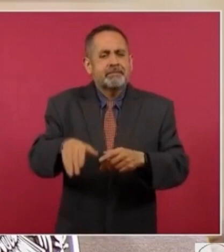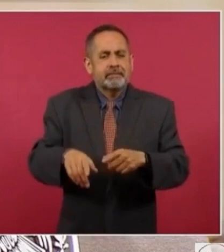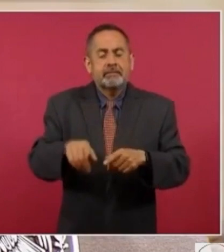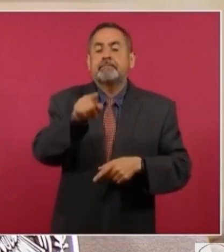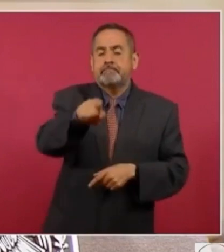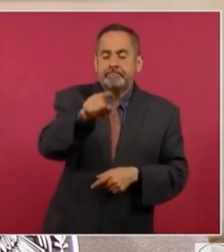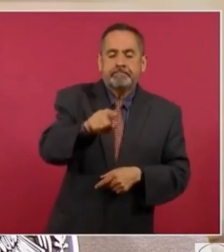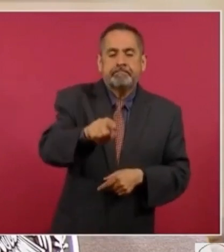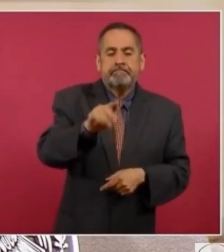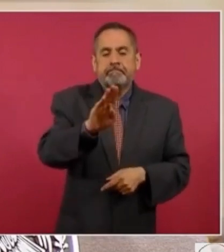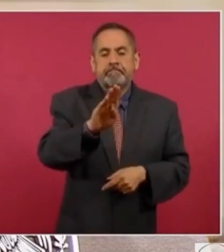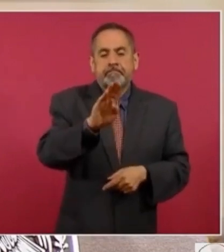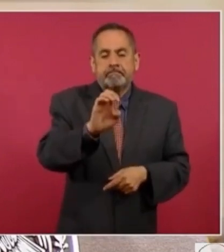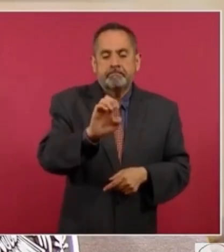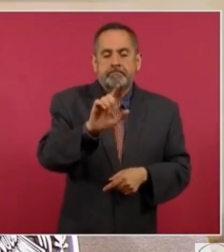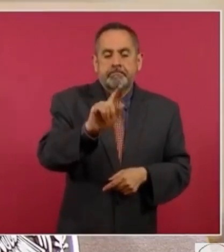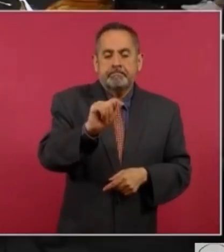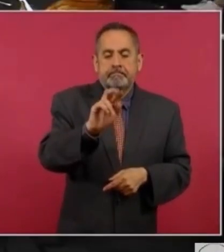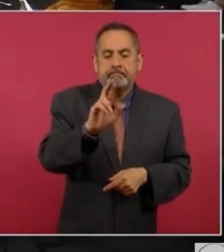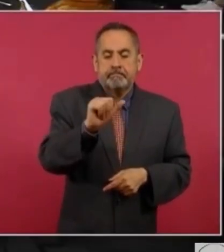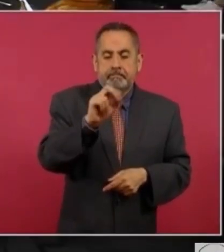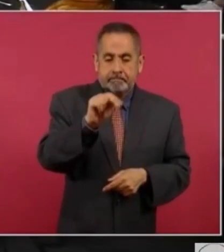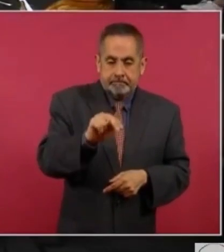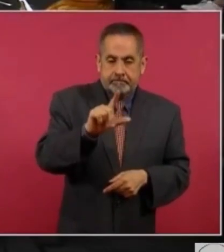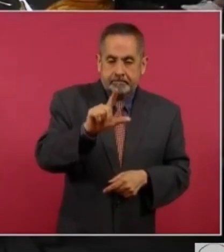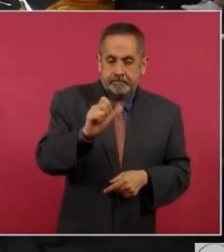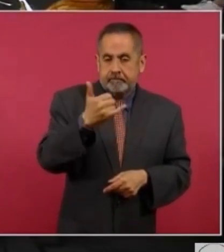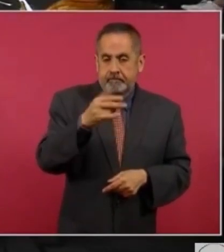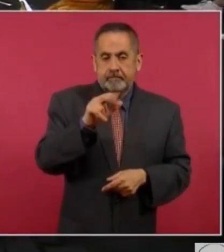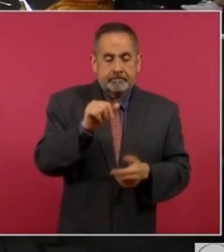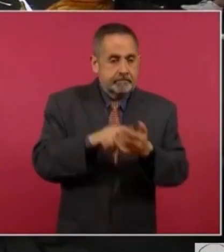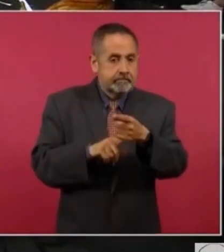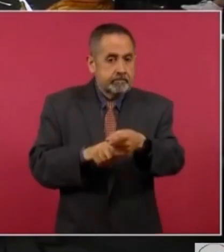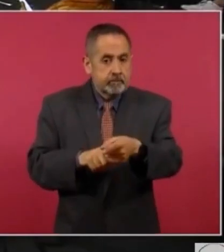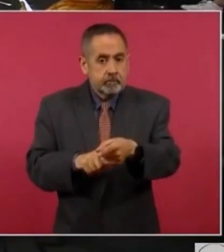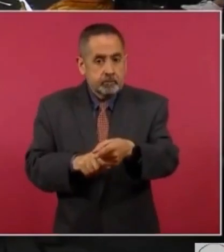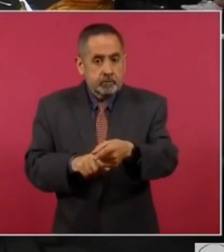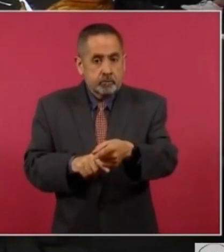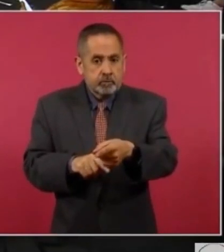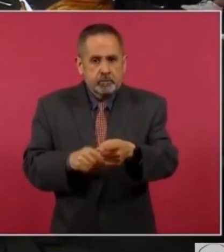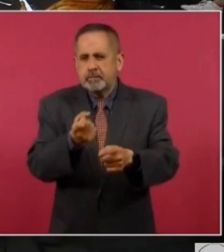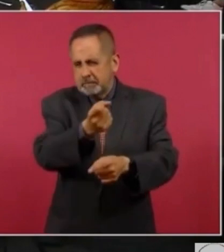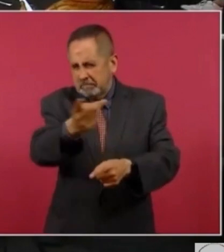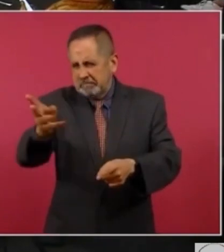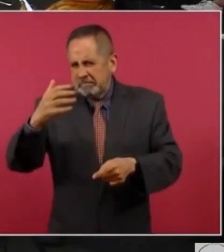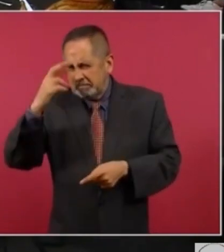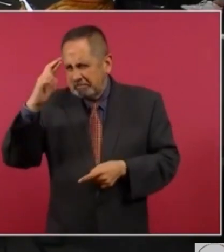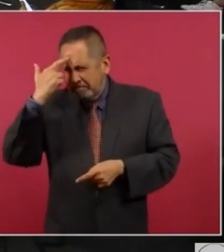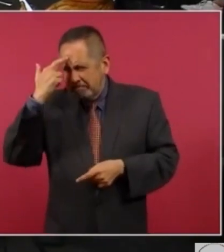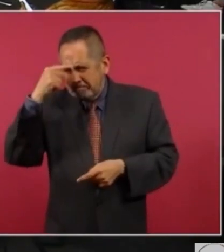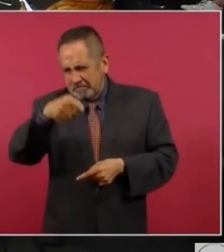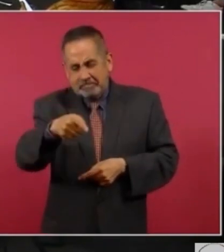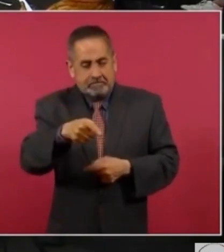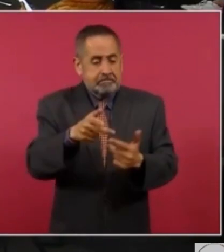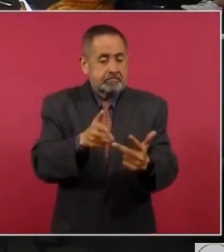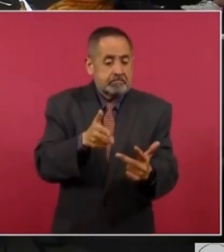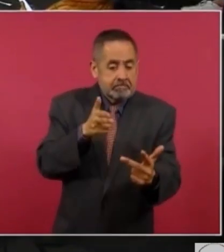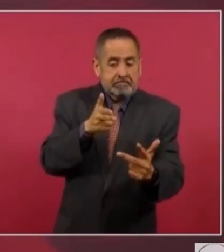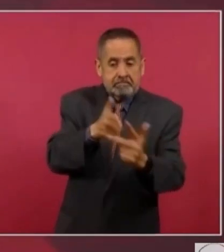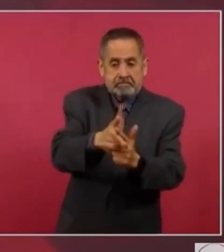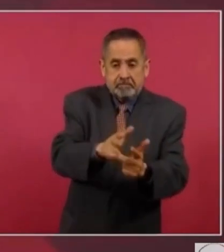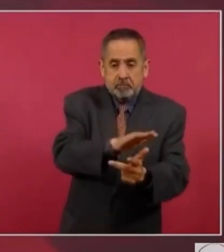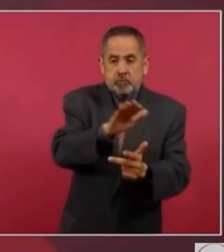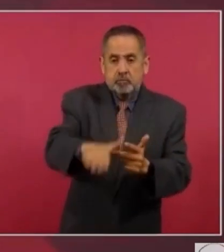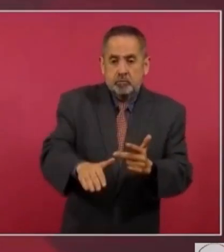Beltrán Leiva, ¿sí? Algunos todavía se deben de acordar de eso, porque